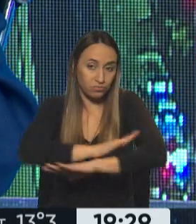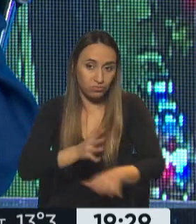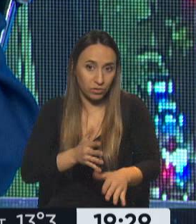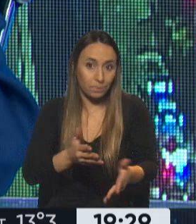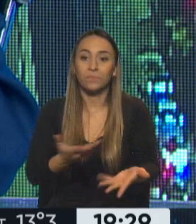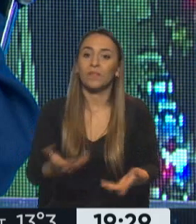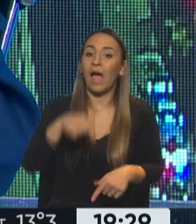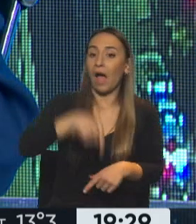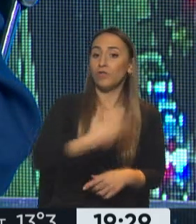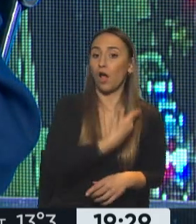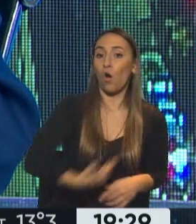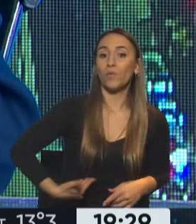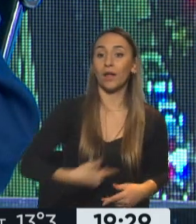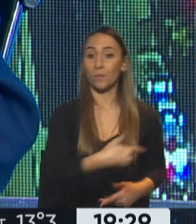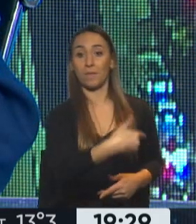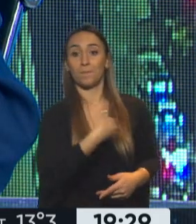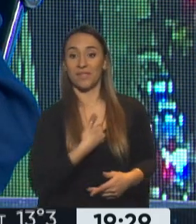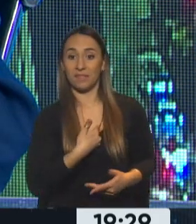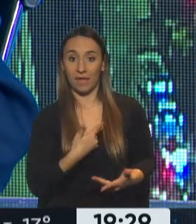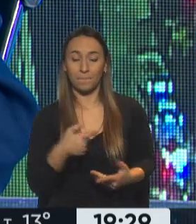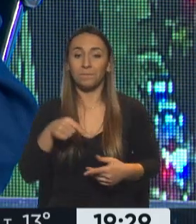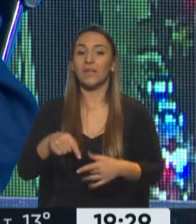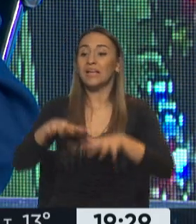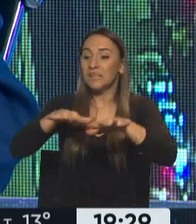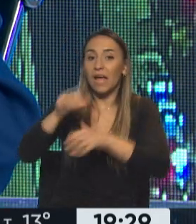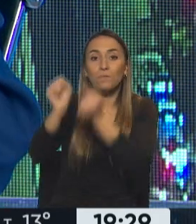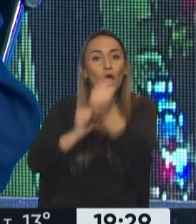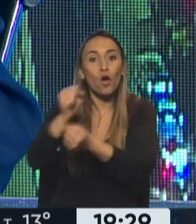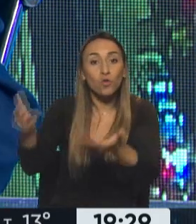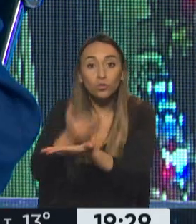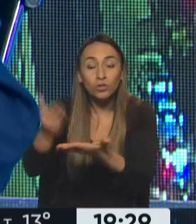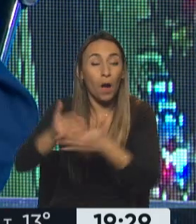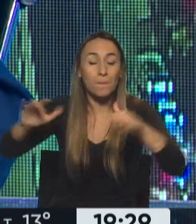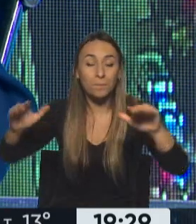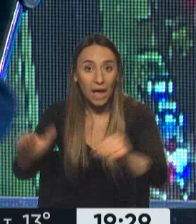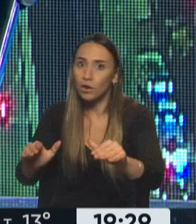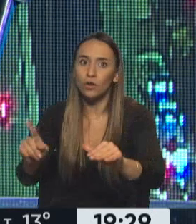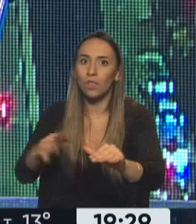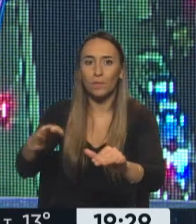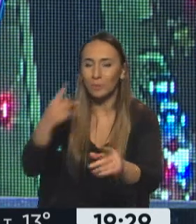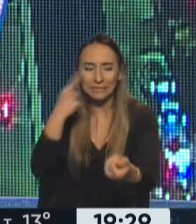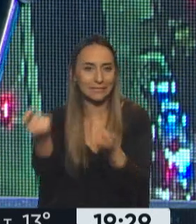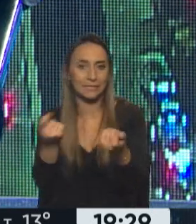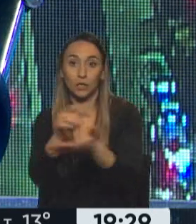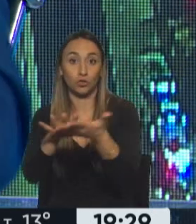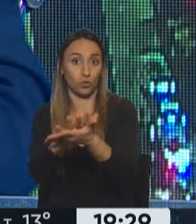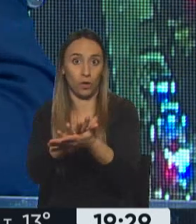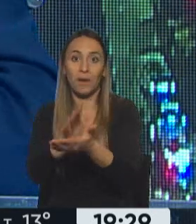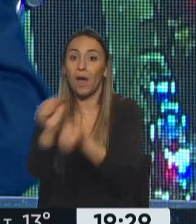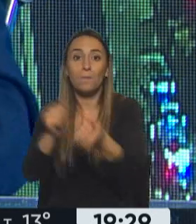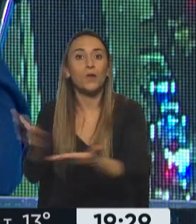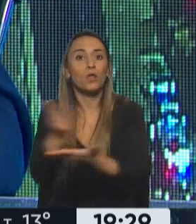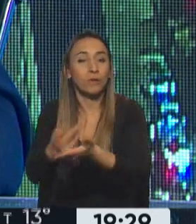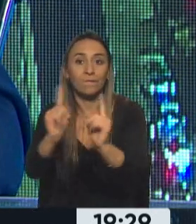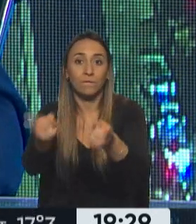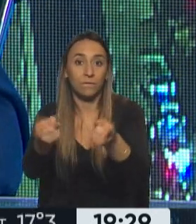gobierno, no dejar caer el nivel de actividad. Pero el problema es que hay un tema que quiero explicar que es muy importante. Antes de decirte gracias. Porque sabemos que no llegamos,